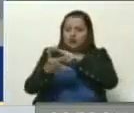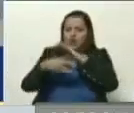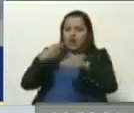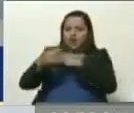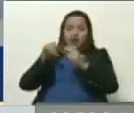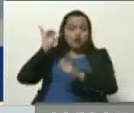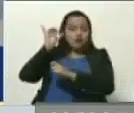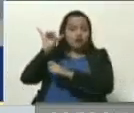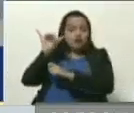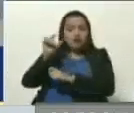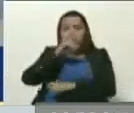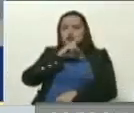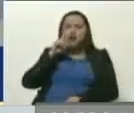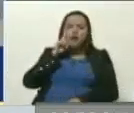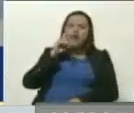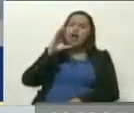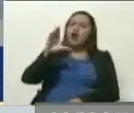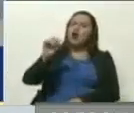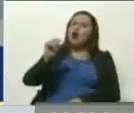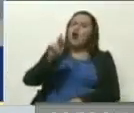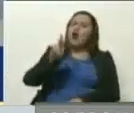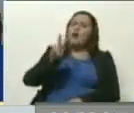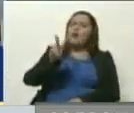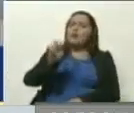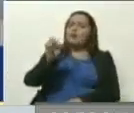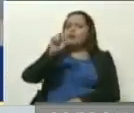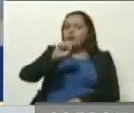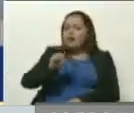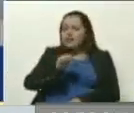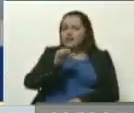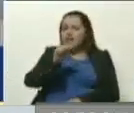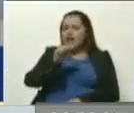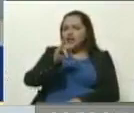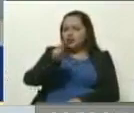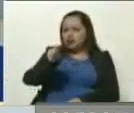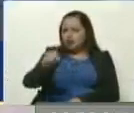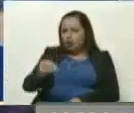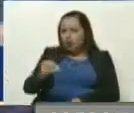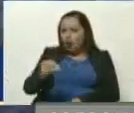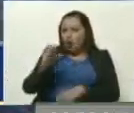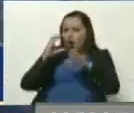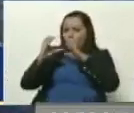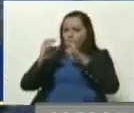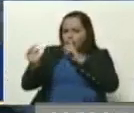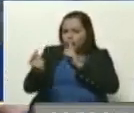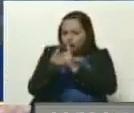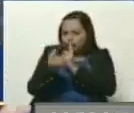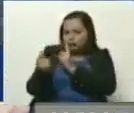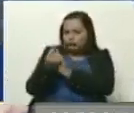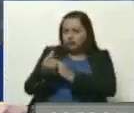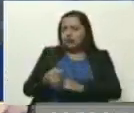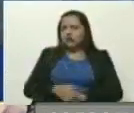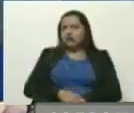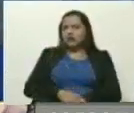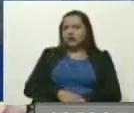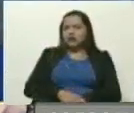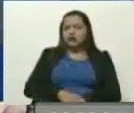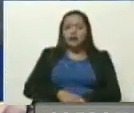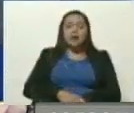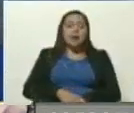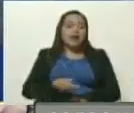YouTube, Conversadito. Sí. Háblanos de Conversadito, ese reto comunicacional que ahora también pues llevas adelante. Bueno, tú sabes que en la venezolanía esa palabra